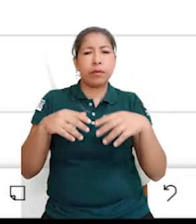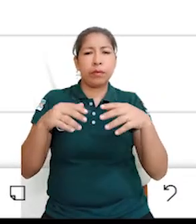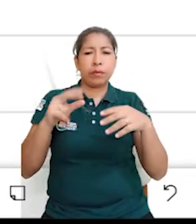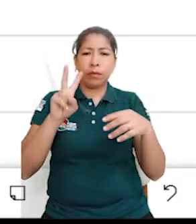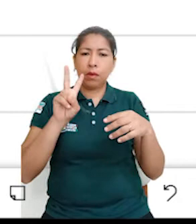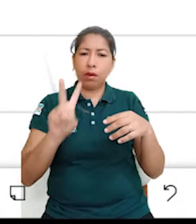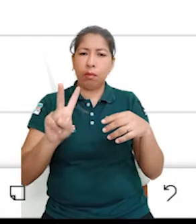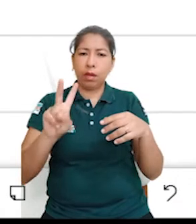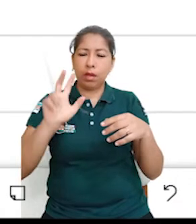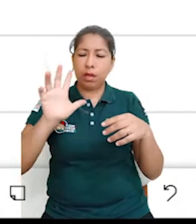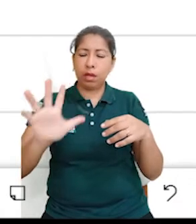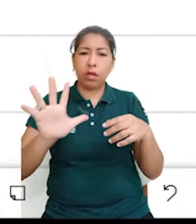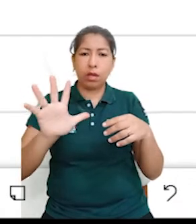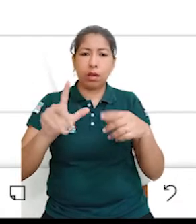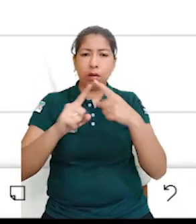25 por 5,